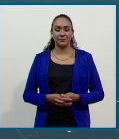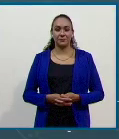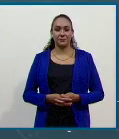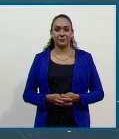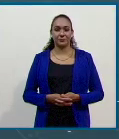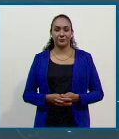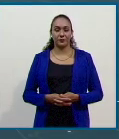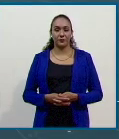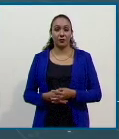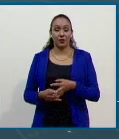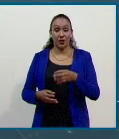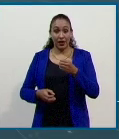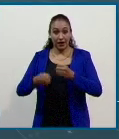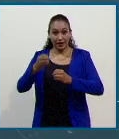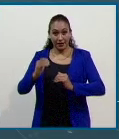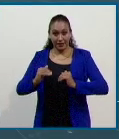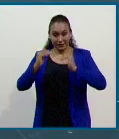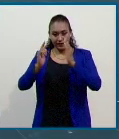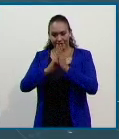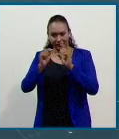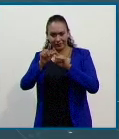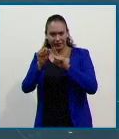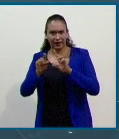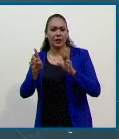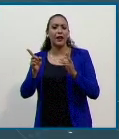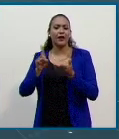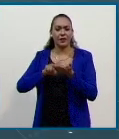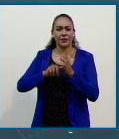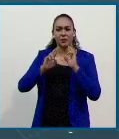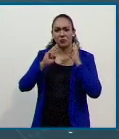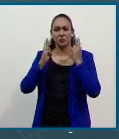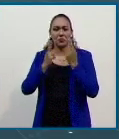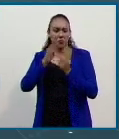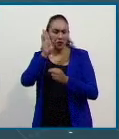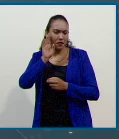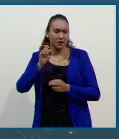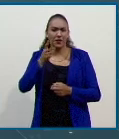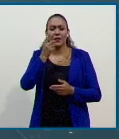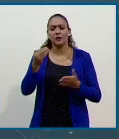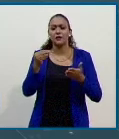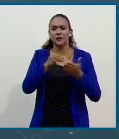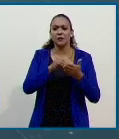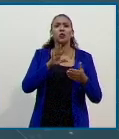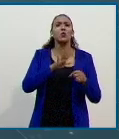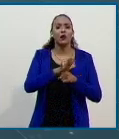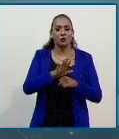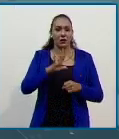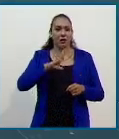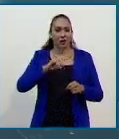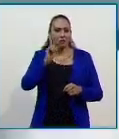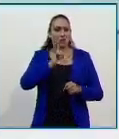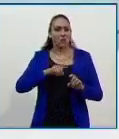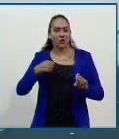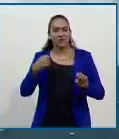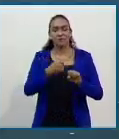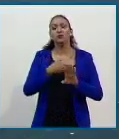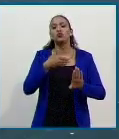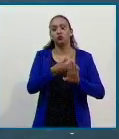El Pleno de la Suprema Corte determinó que es constitucional disposición que define la violencia vicaria.